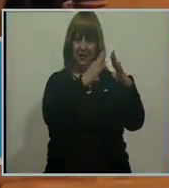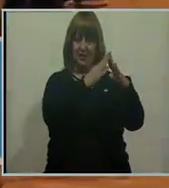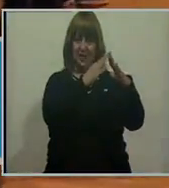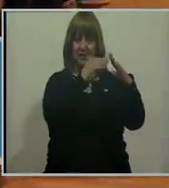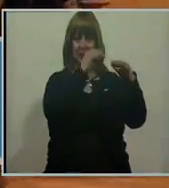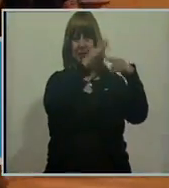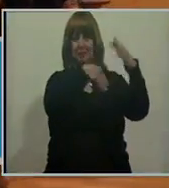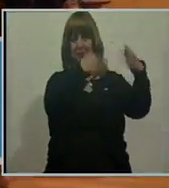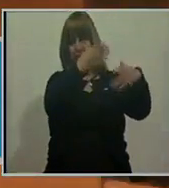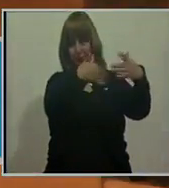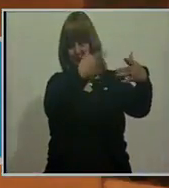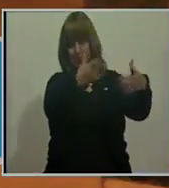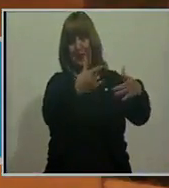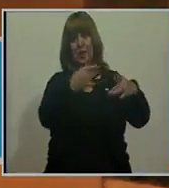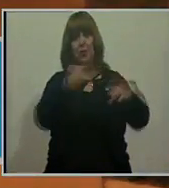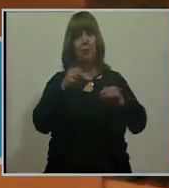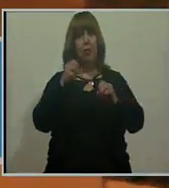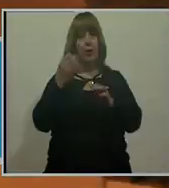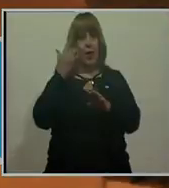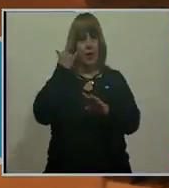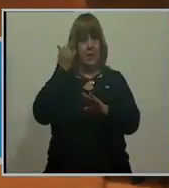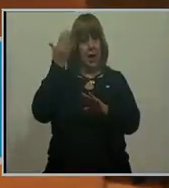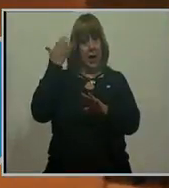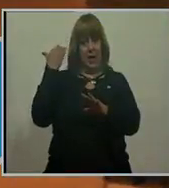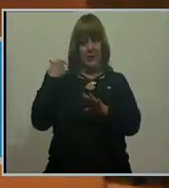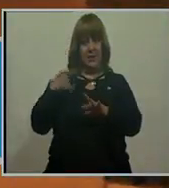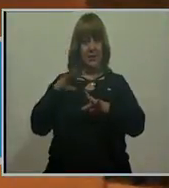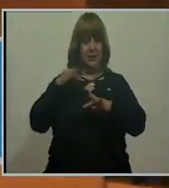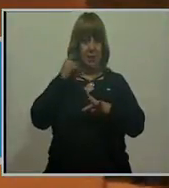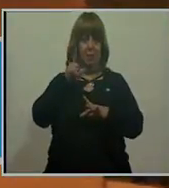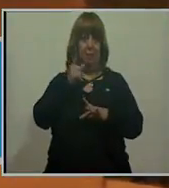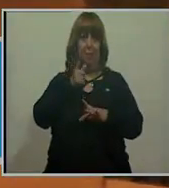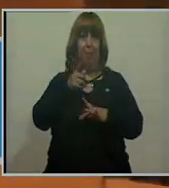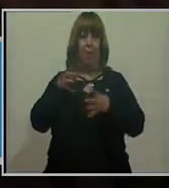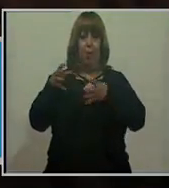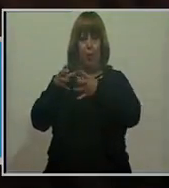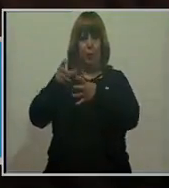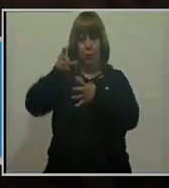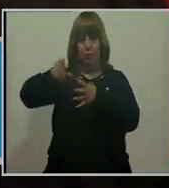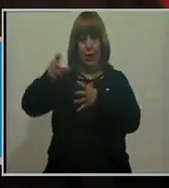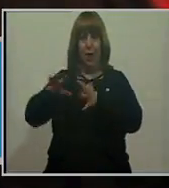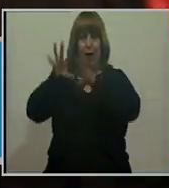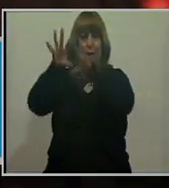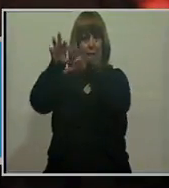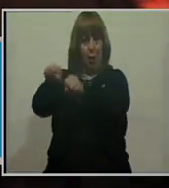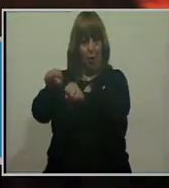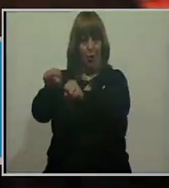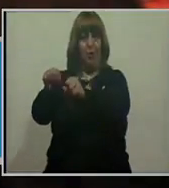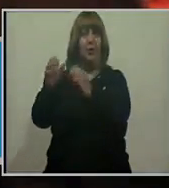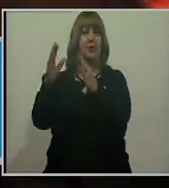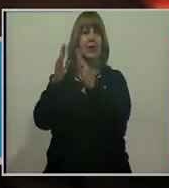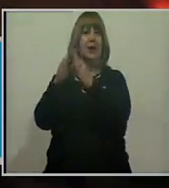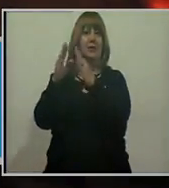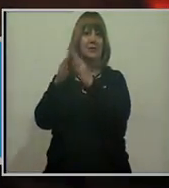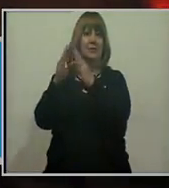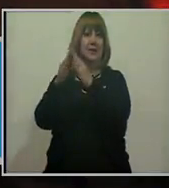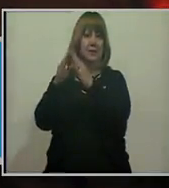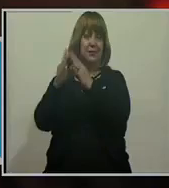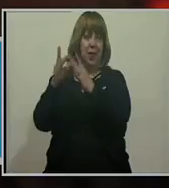autoridades del programa habitacional llegó después de un intento de usurpación. Un grupo de personas se proponía ocupar ilegalmente un sector del complejo